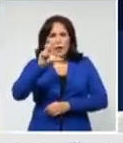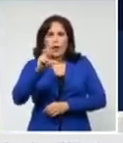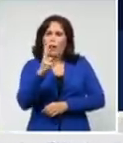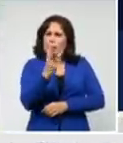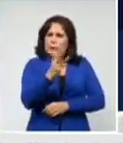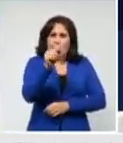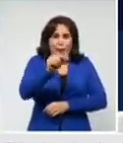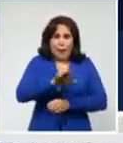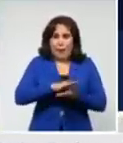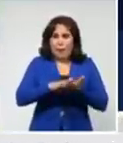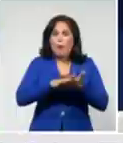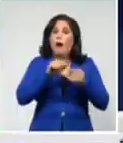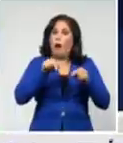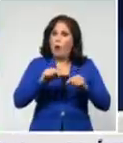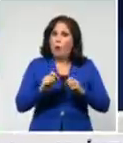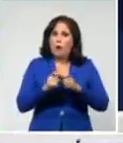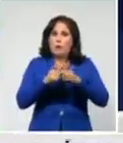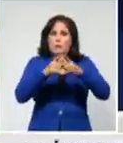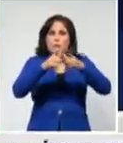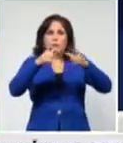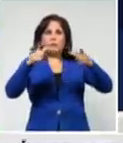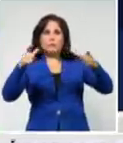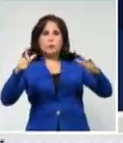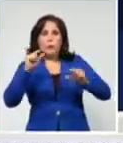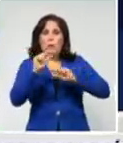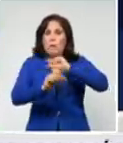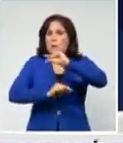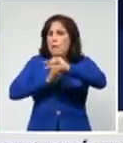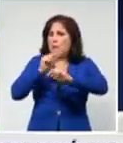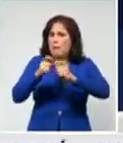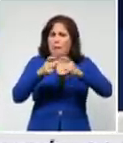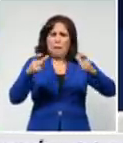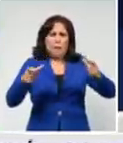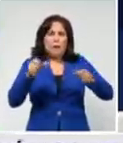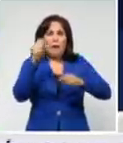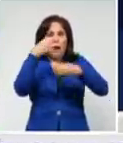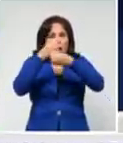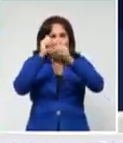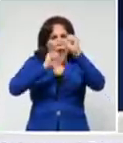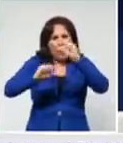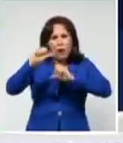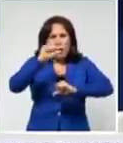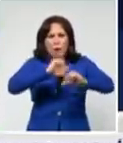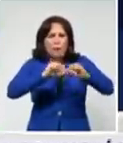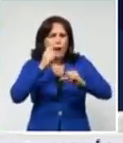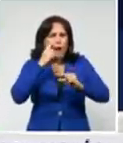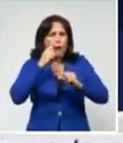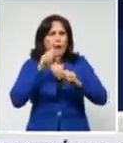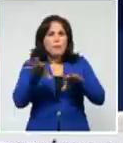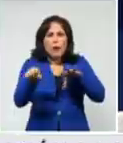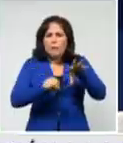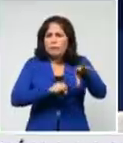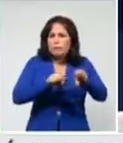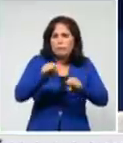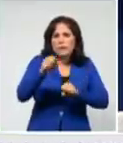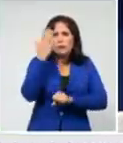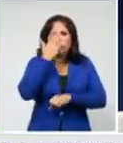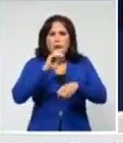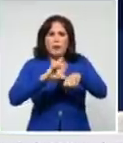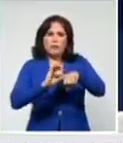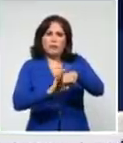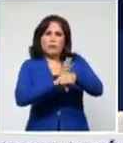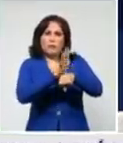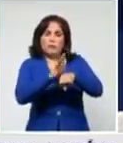una potencialidad como se han ido incrementando nuestros laboratorios para la identificación de pacientes